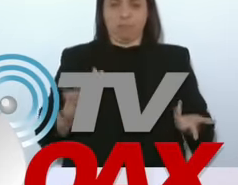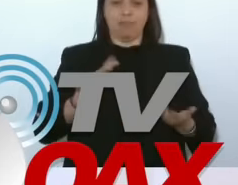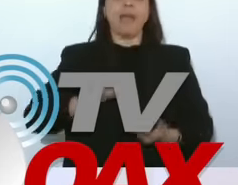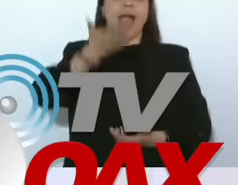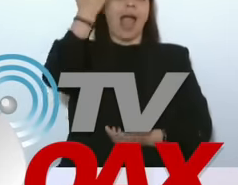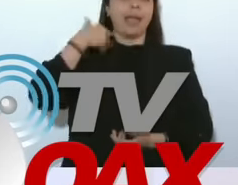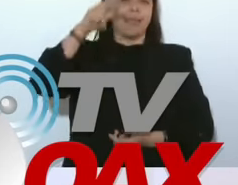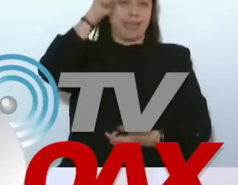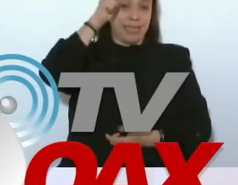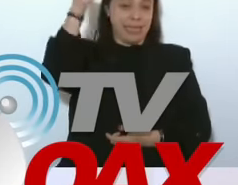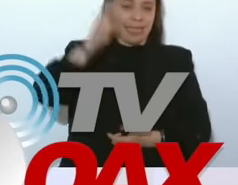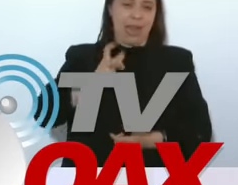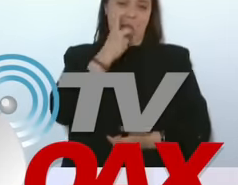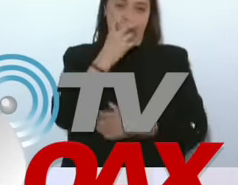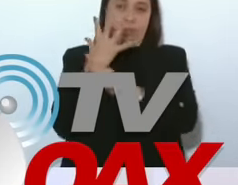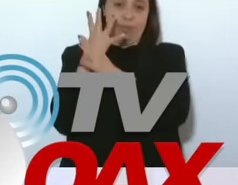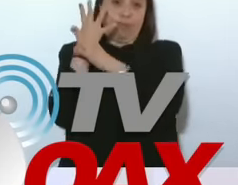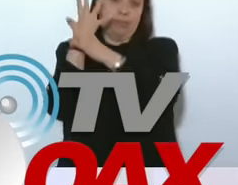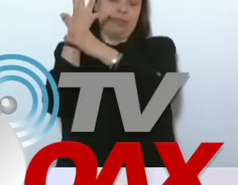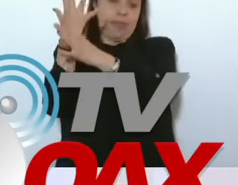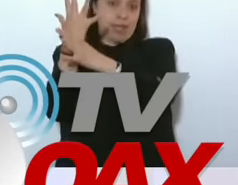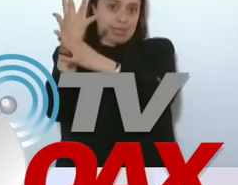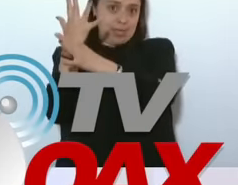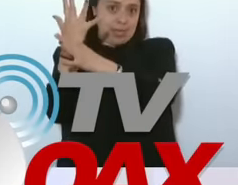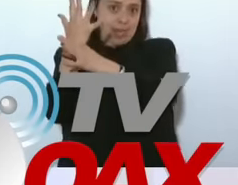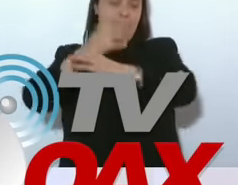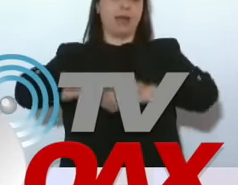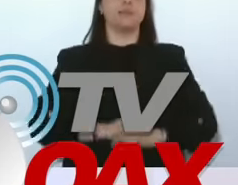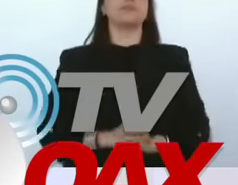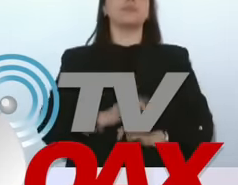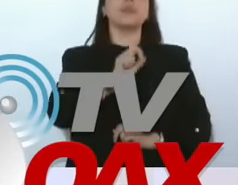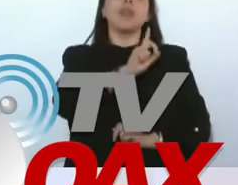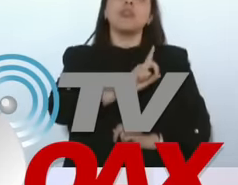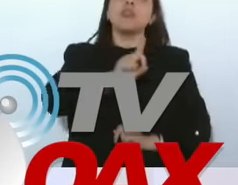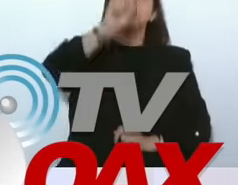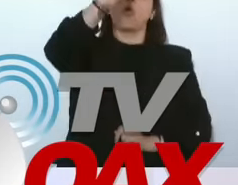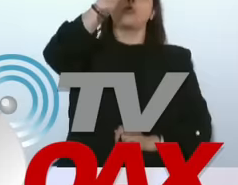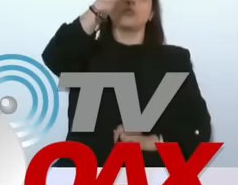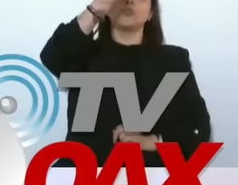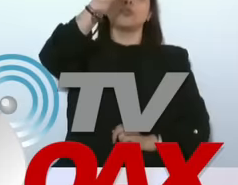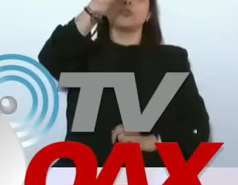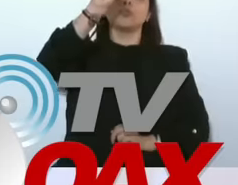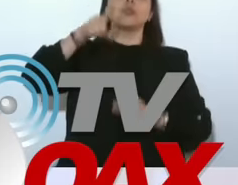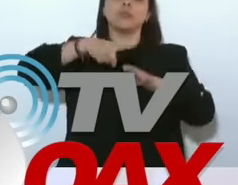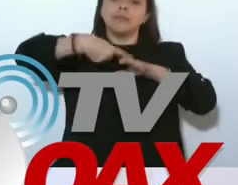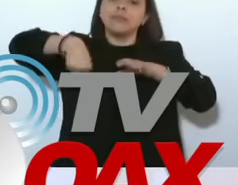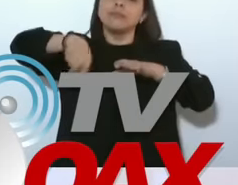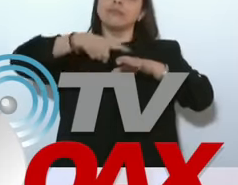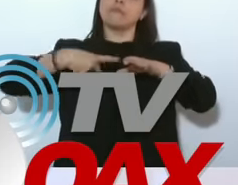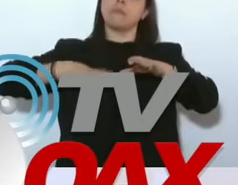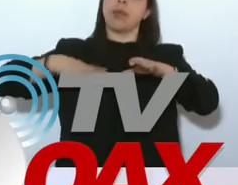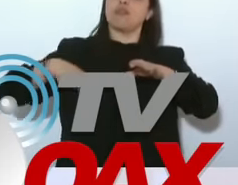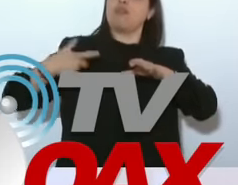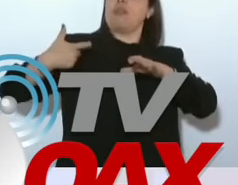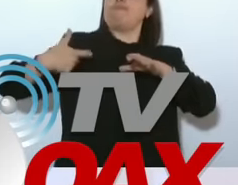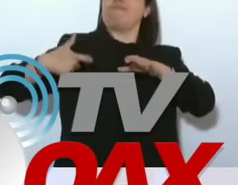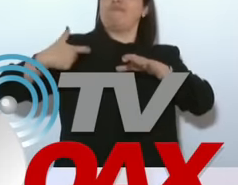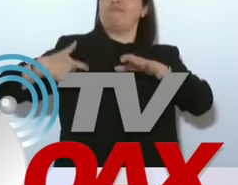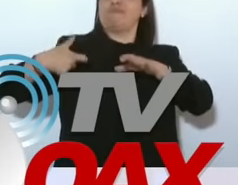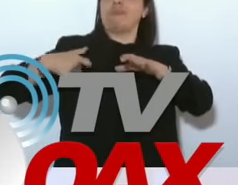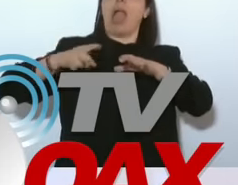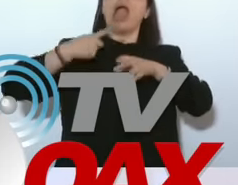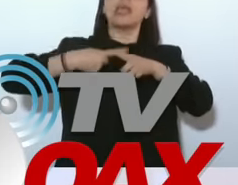el padre de nuestra patria, que el único Dios de los oligarcas era el dinero. Qué bueno que